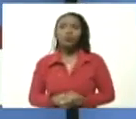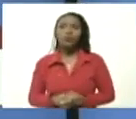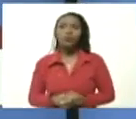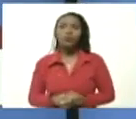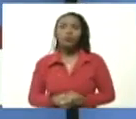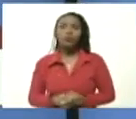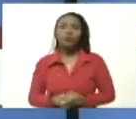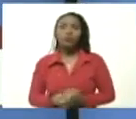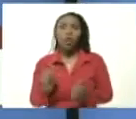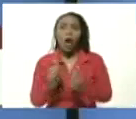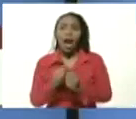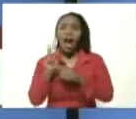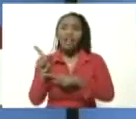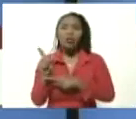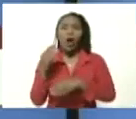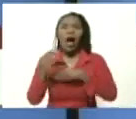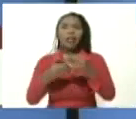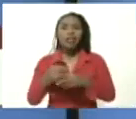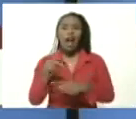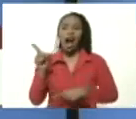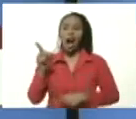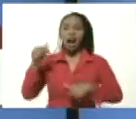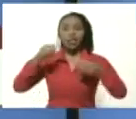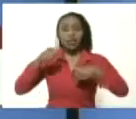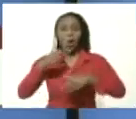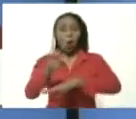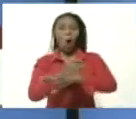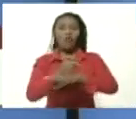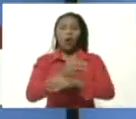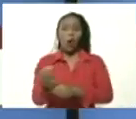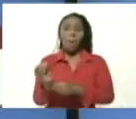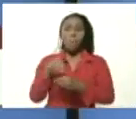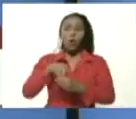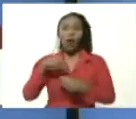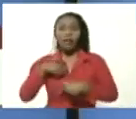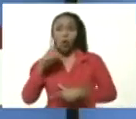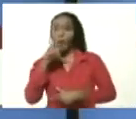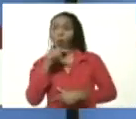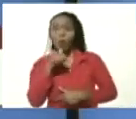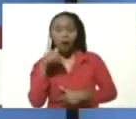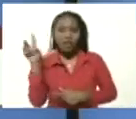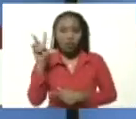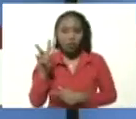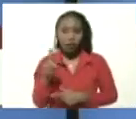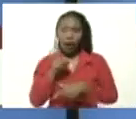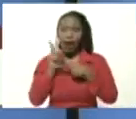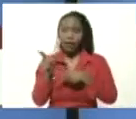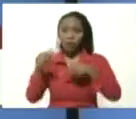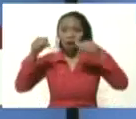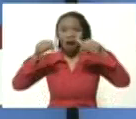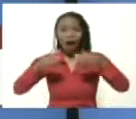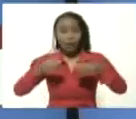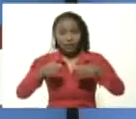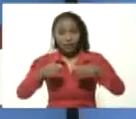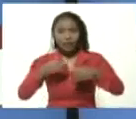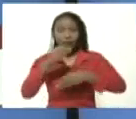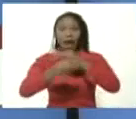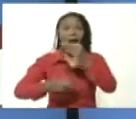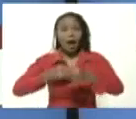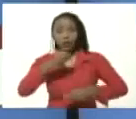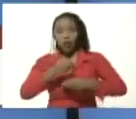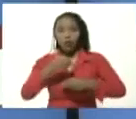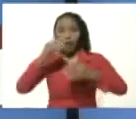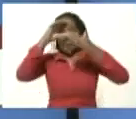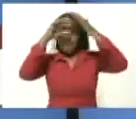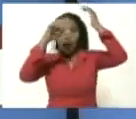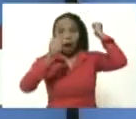con lo que ellos juran que es un gobierno interino aquí en Venezuela, que no existe. De aquí se conspiró desde la embajada